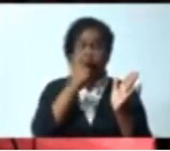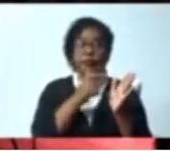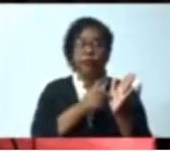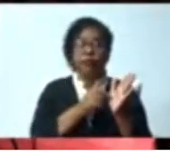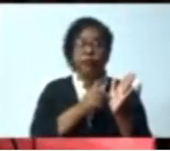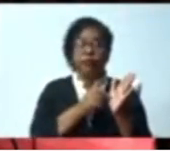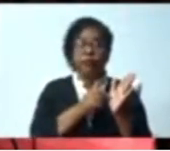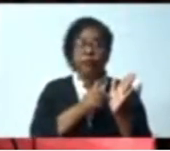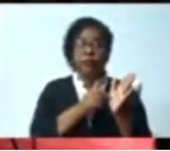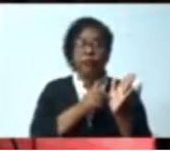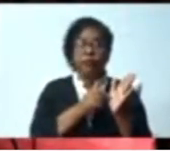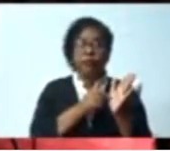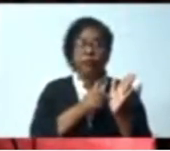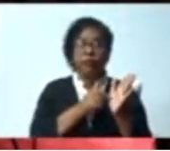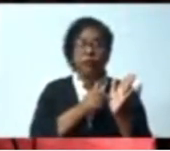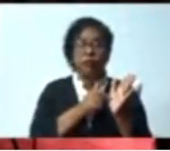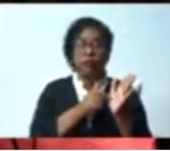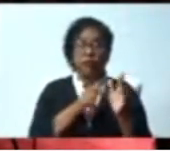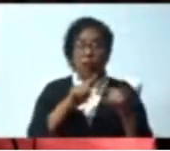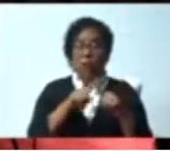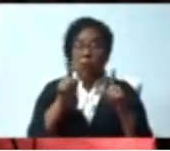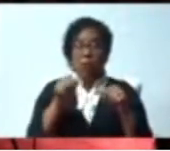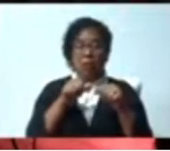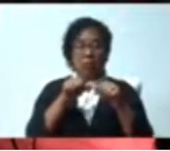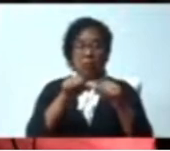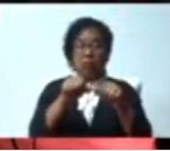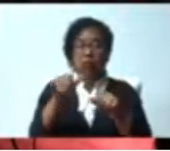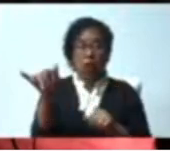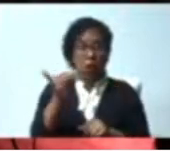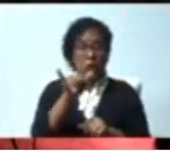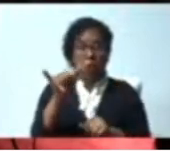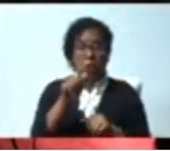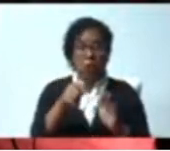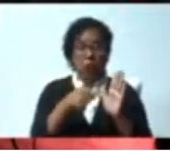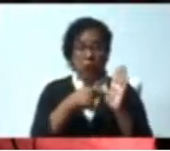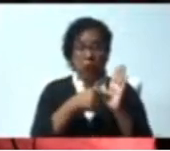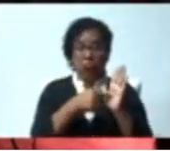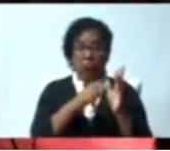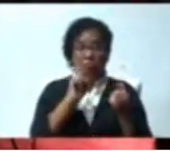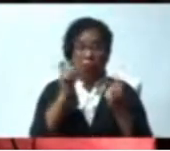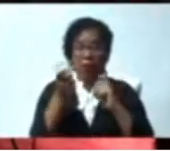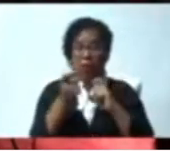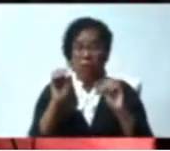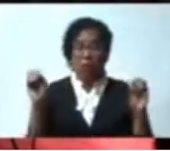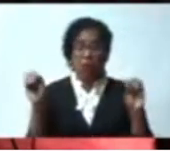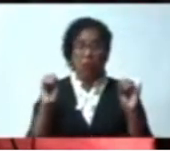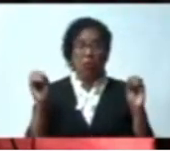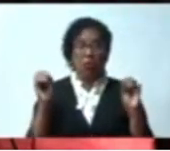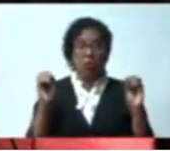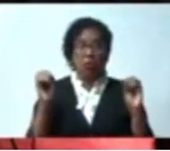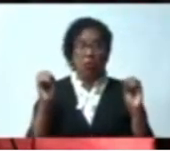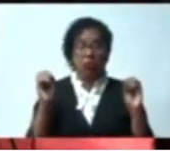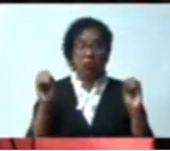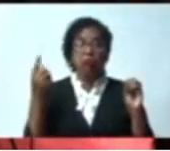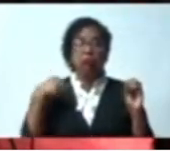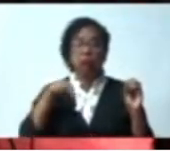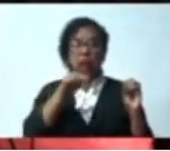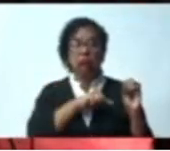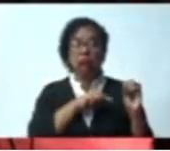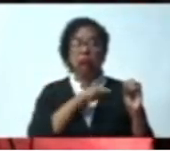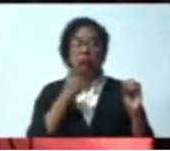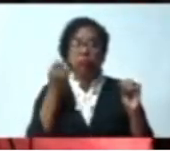que ha permanecido prácticamente igual. Nosotros entendemos que para ser miembro, y así lo dice,